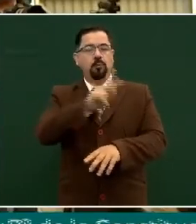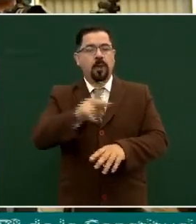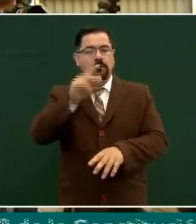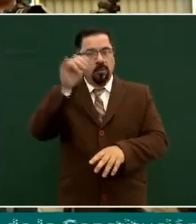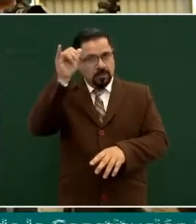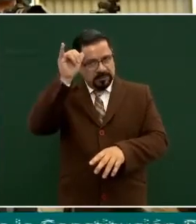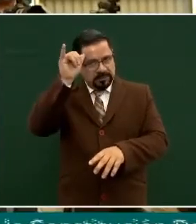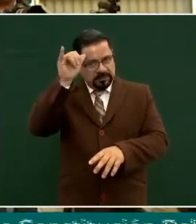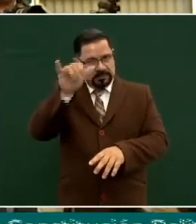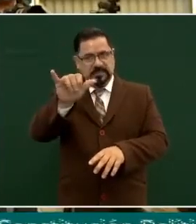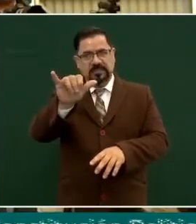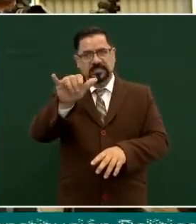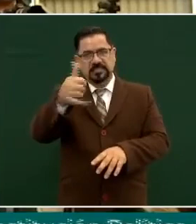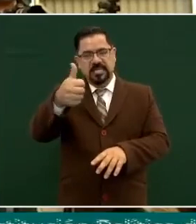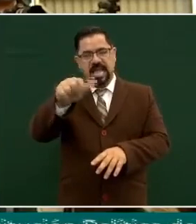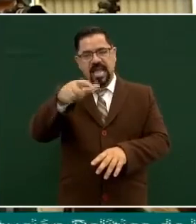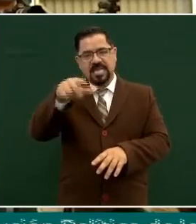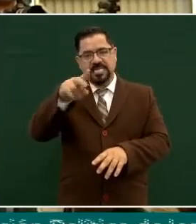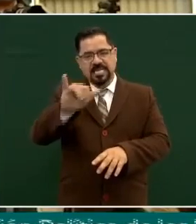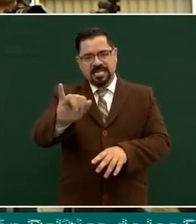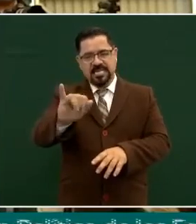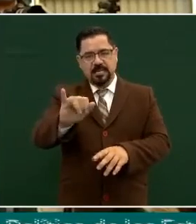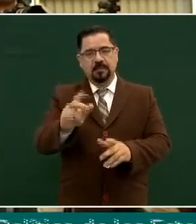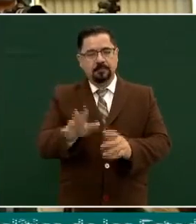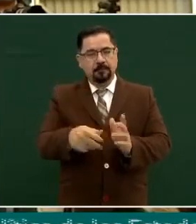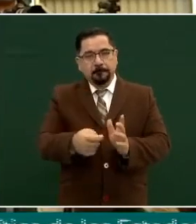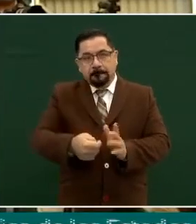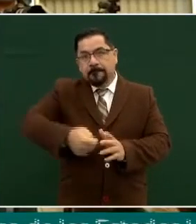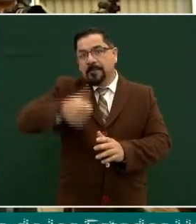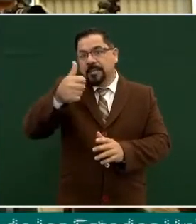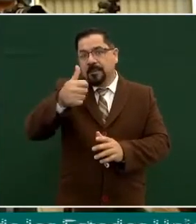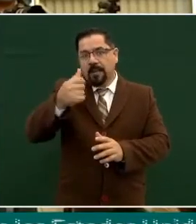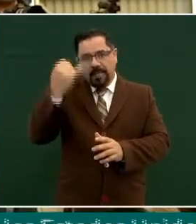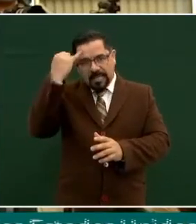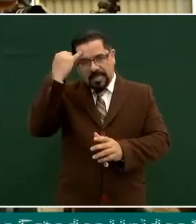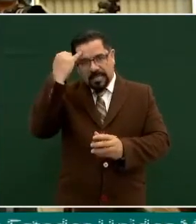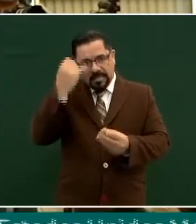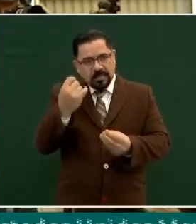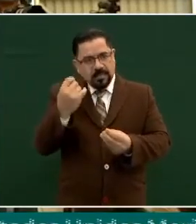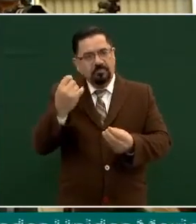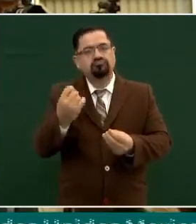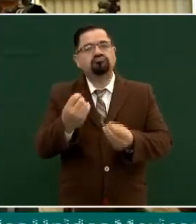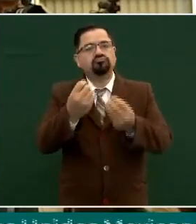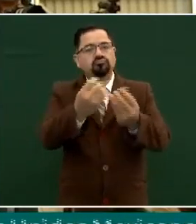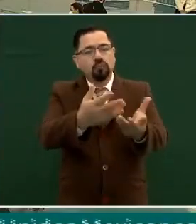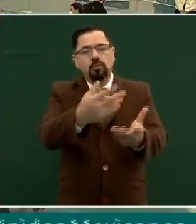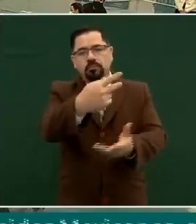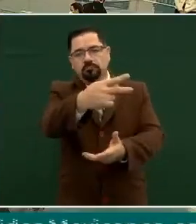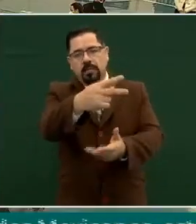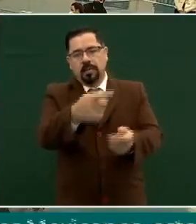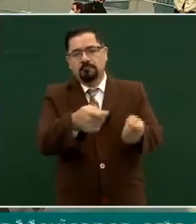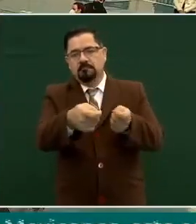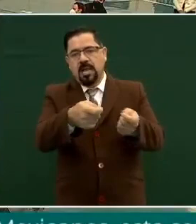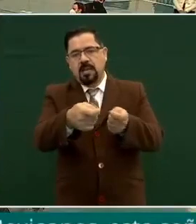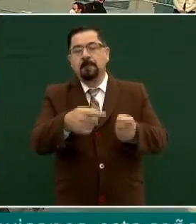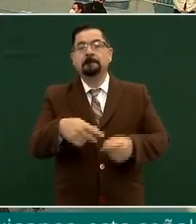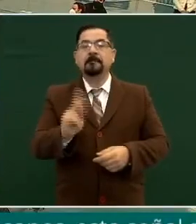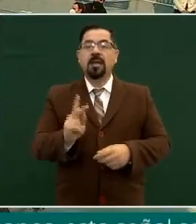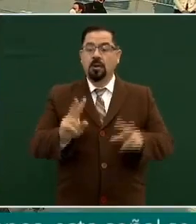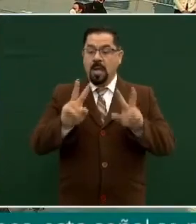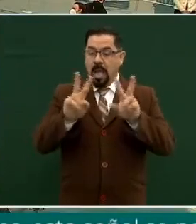primera vez que un distrito de riego está en manos de un grupo originario. Lamentablemente el tema del agua mueve muchos intereses